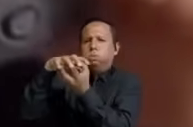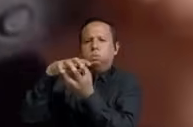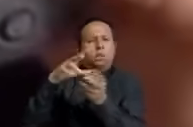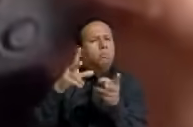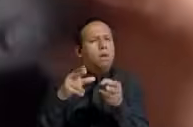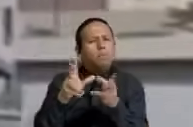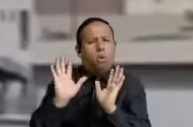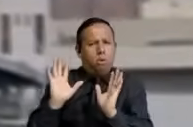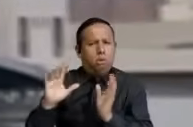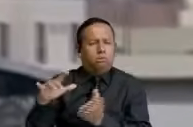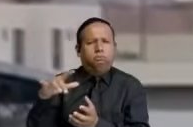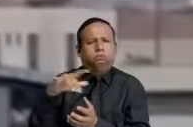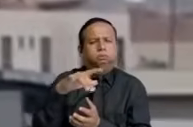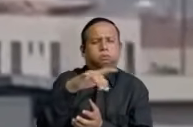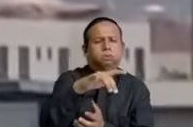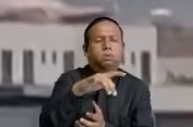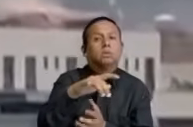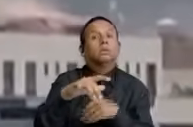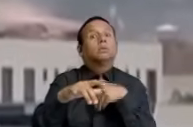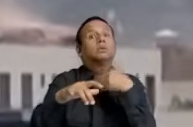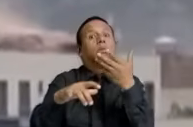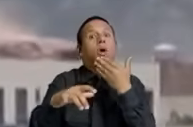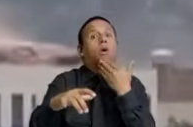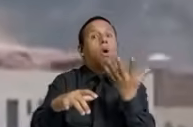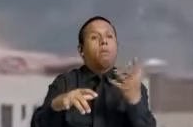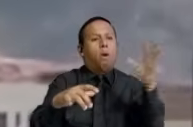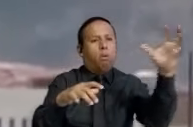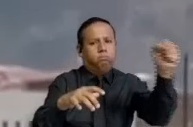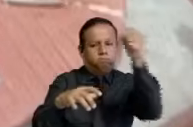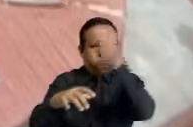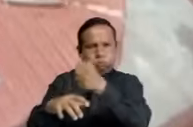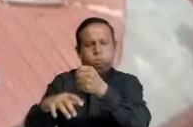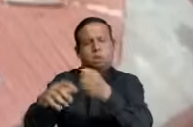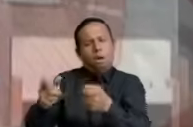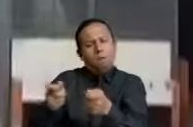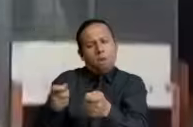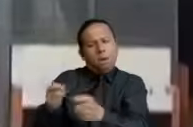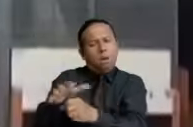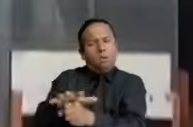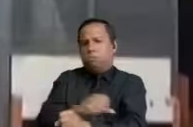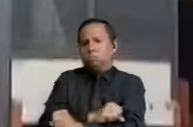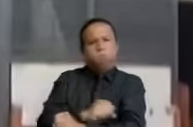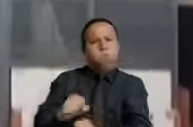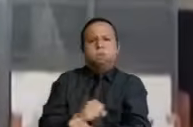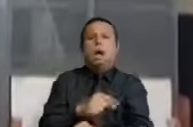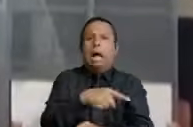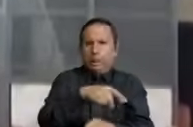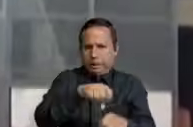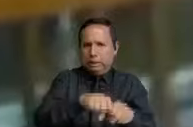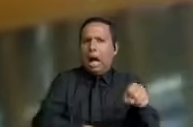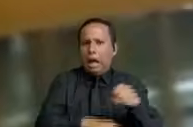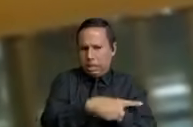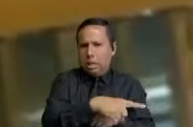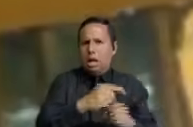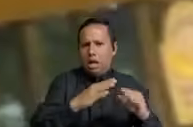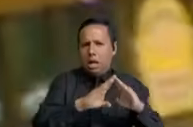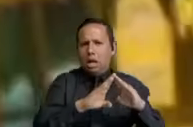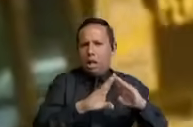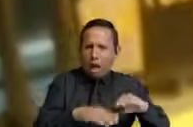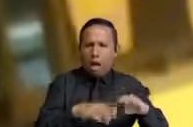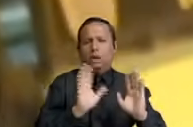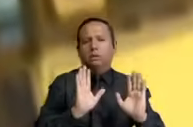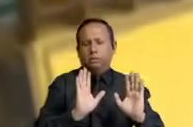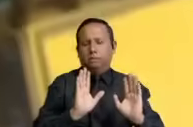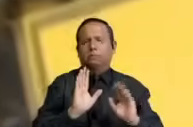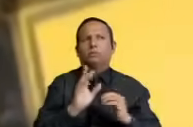en aquella ocasión se procedió a una detonación controlada dejando daños en el techo de la estructura